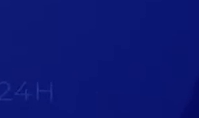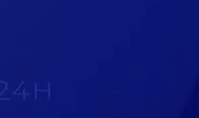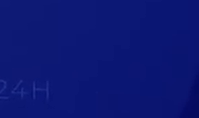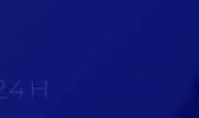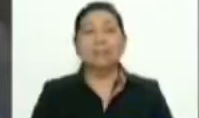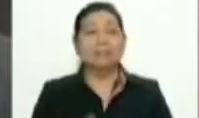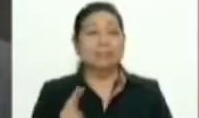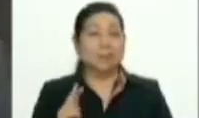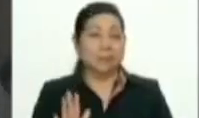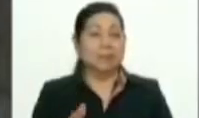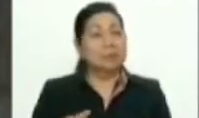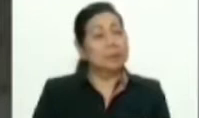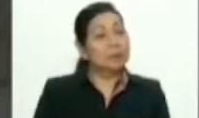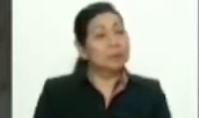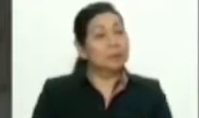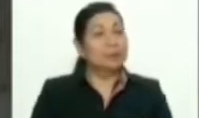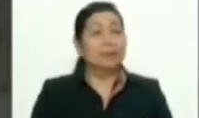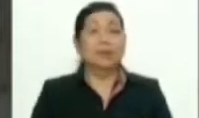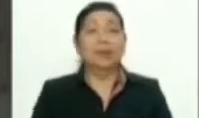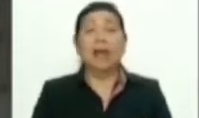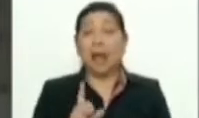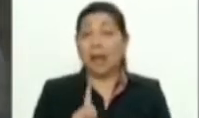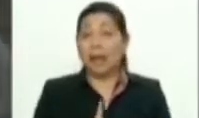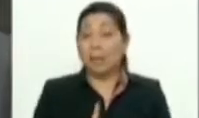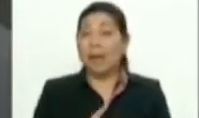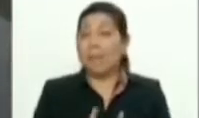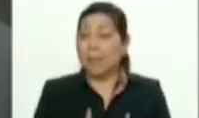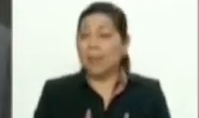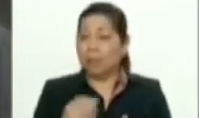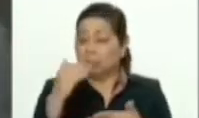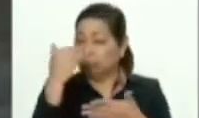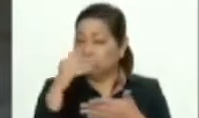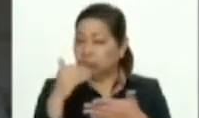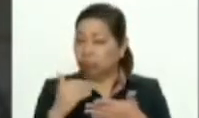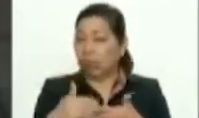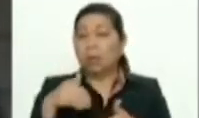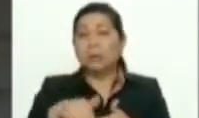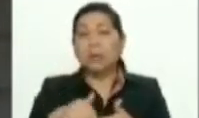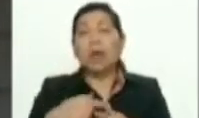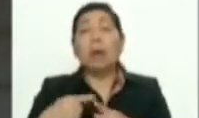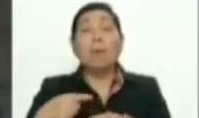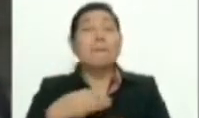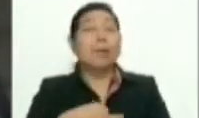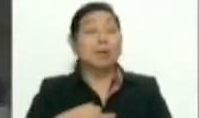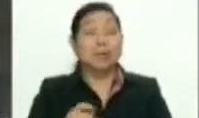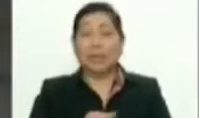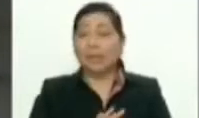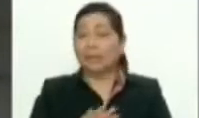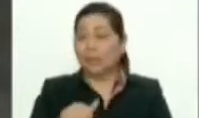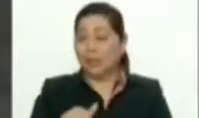El 25 va a ser el debate, el debate en Lima, pero hay un cronograma de debates electorales regionales en todo el